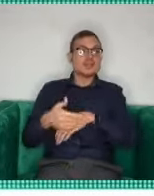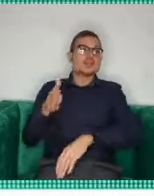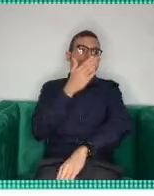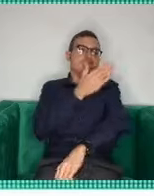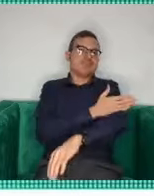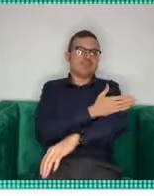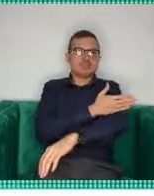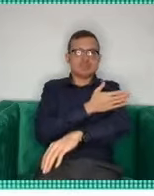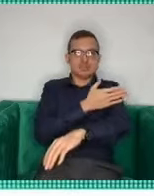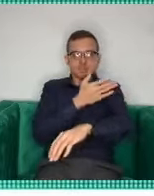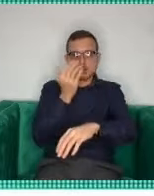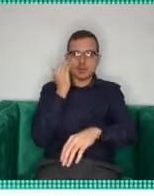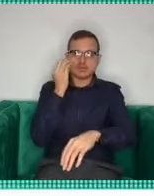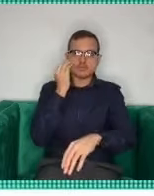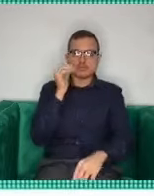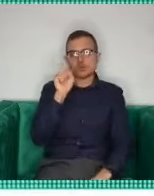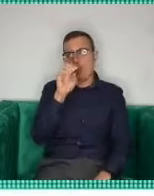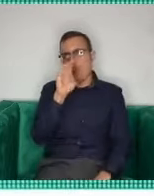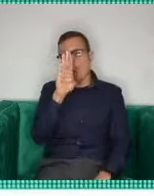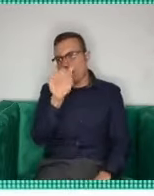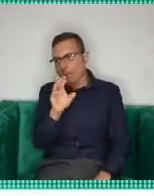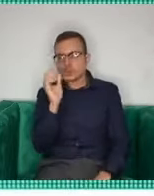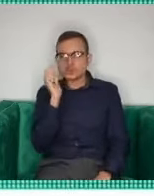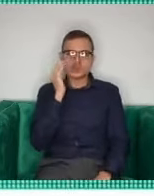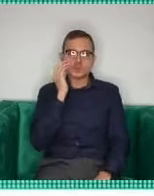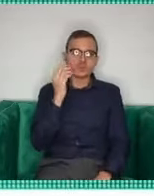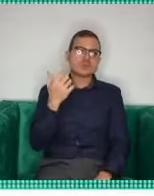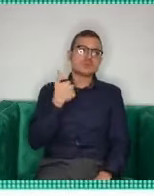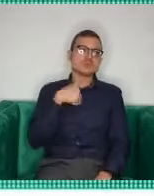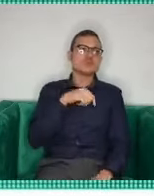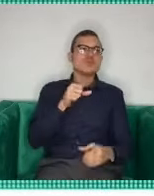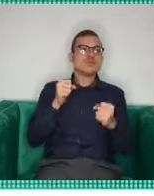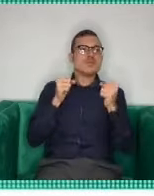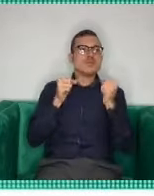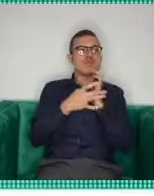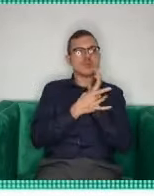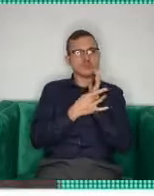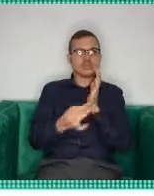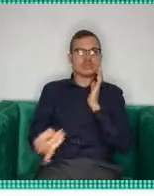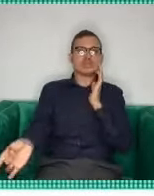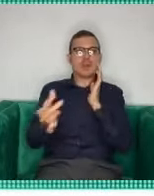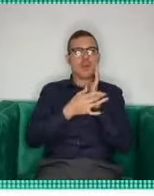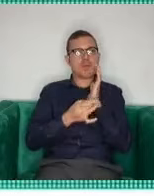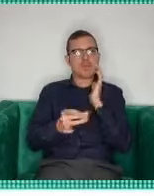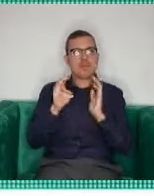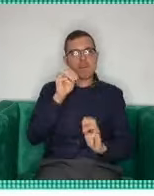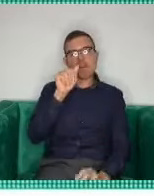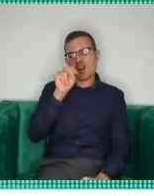está hecho calientito. con mucha manteca, que es uno de los ingredientes clave